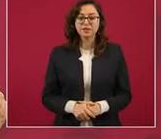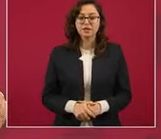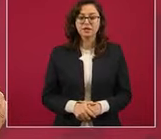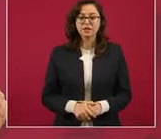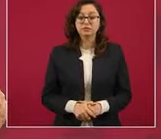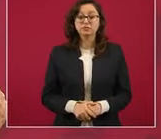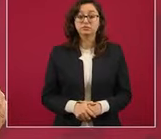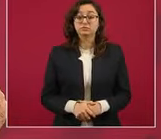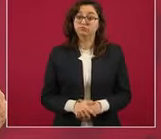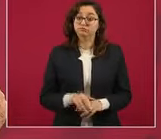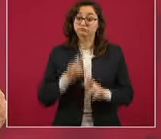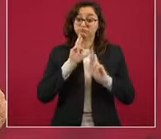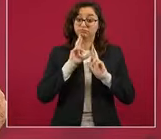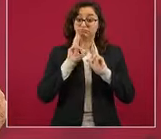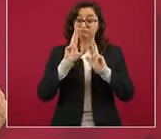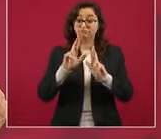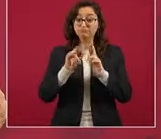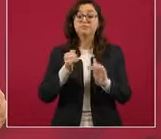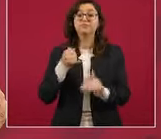de fondo.